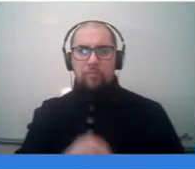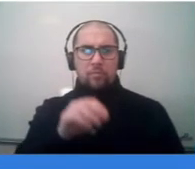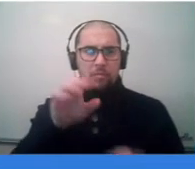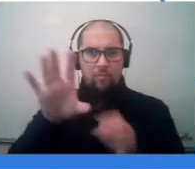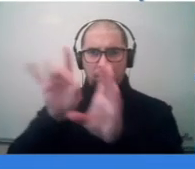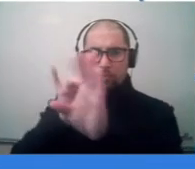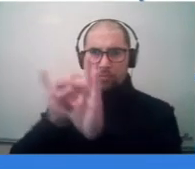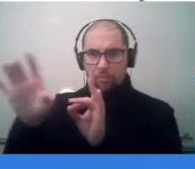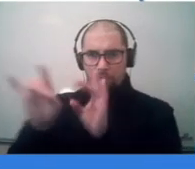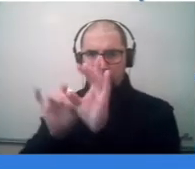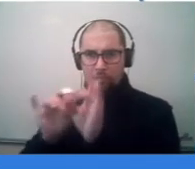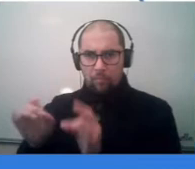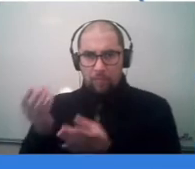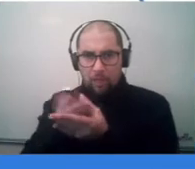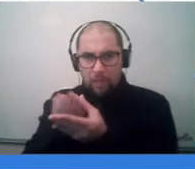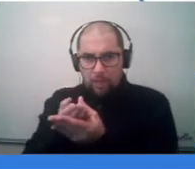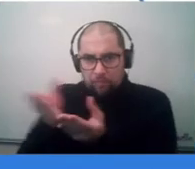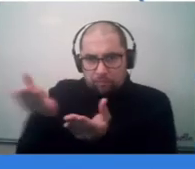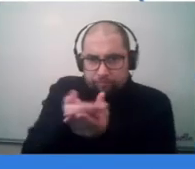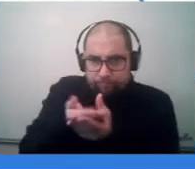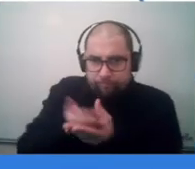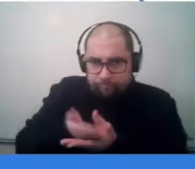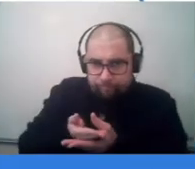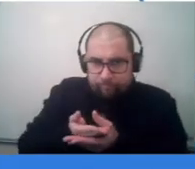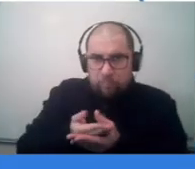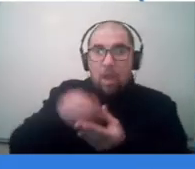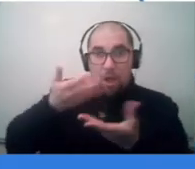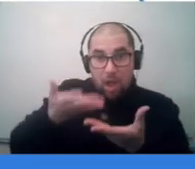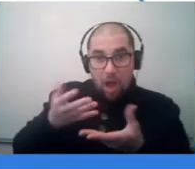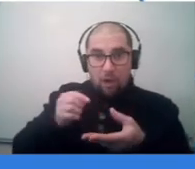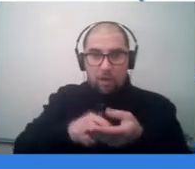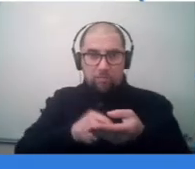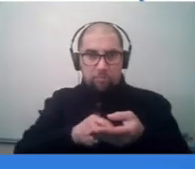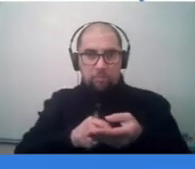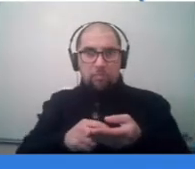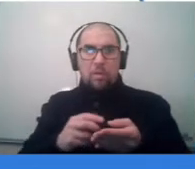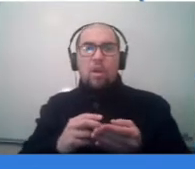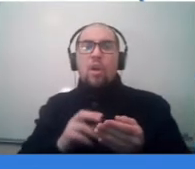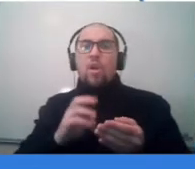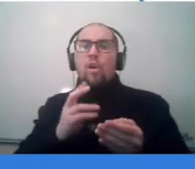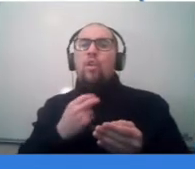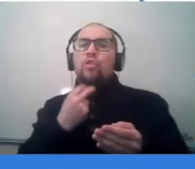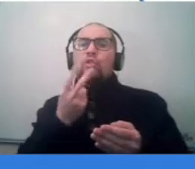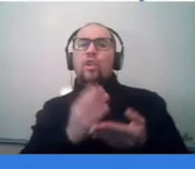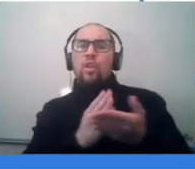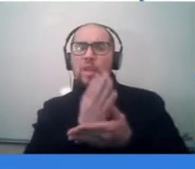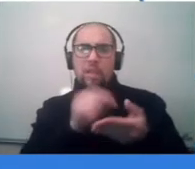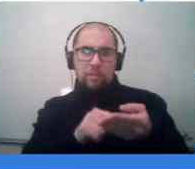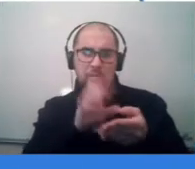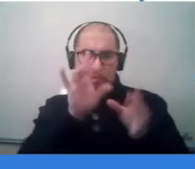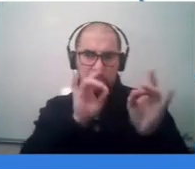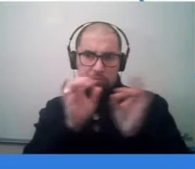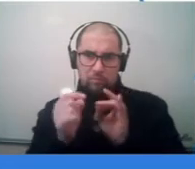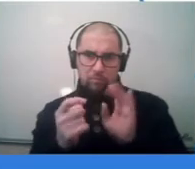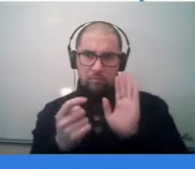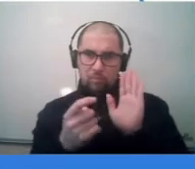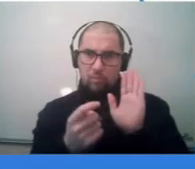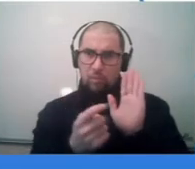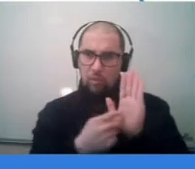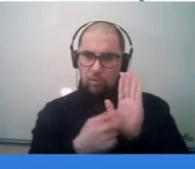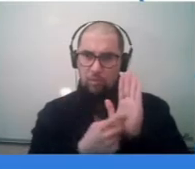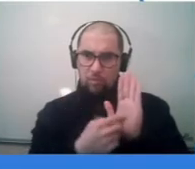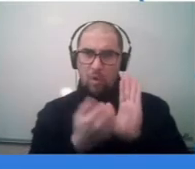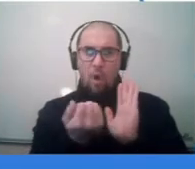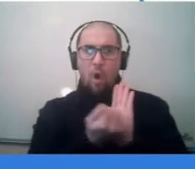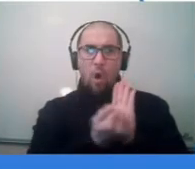es seleccionar las tarjetas con las que vamos a jugar. En el caso de los juegos de sonido inicial, tenemos que seleccionar todas